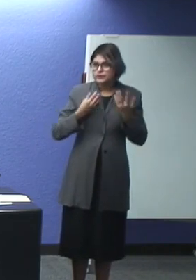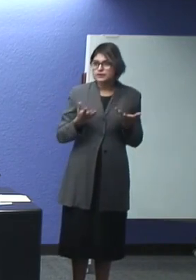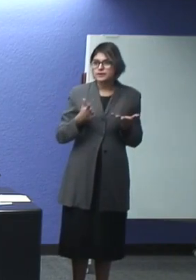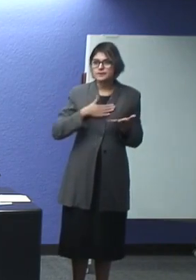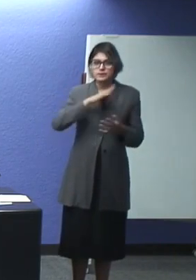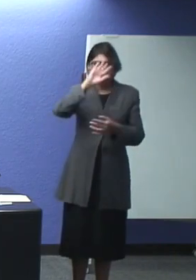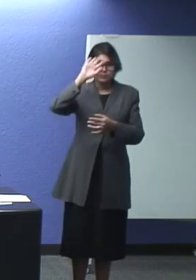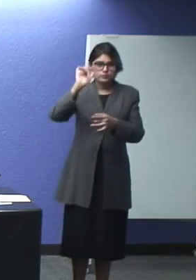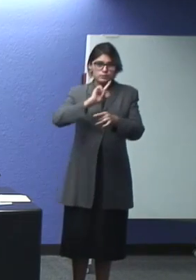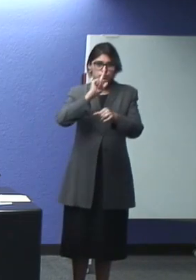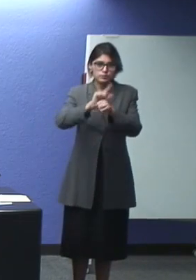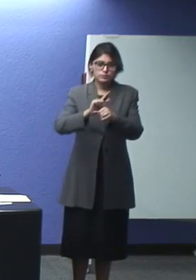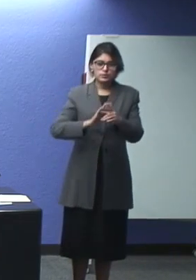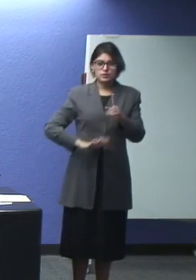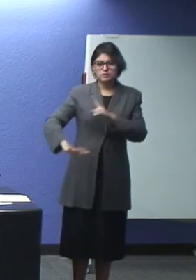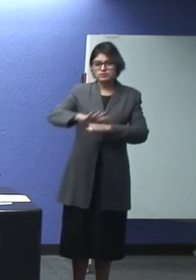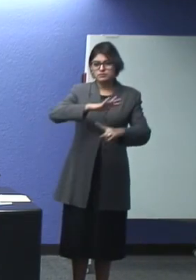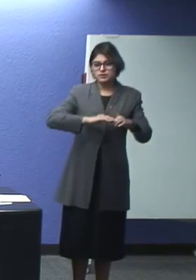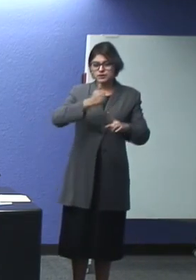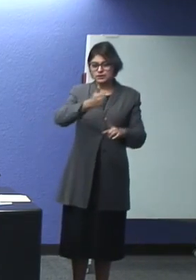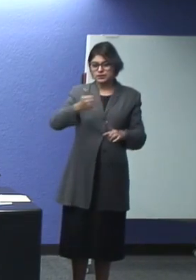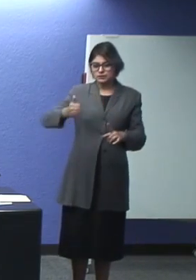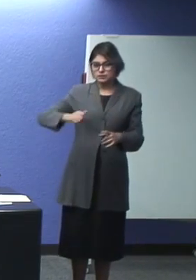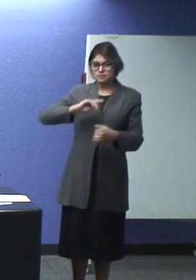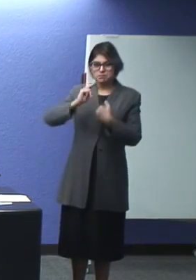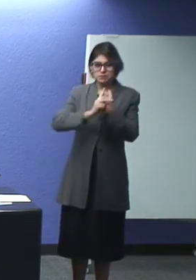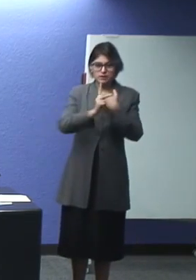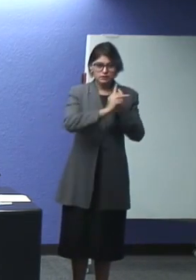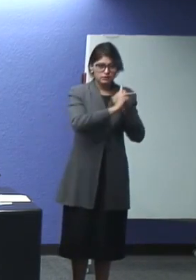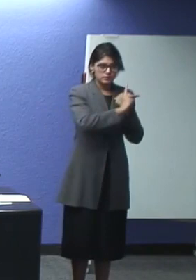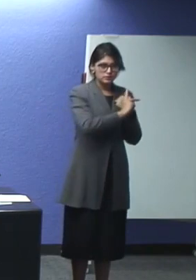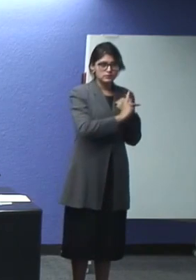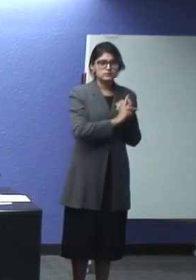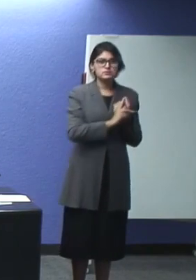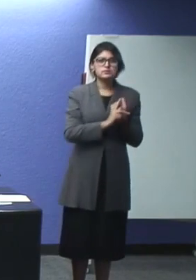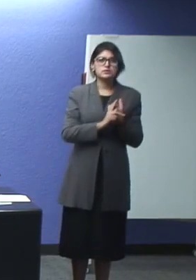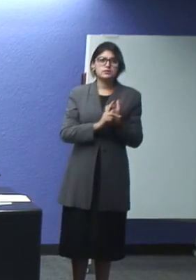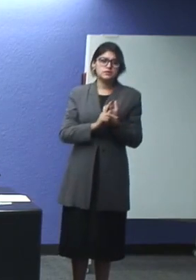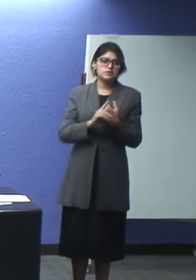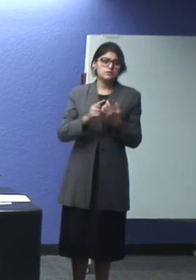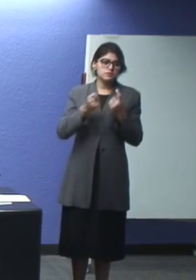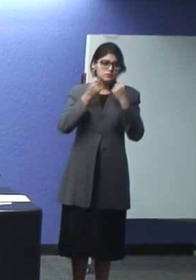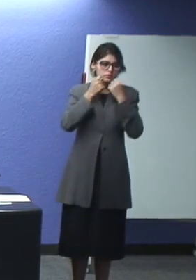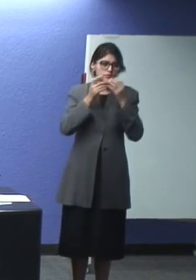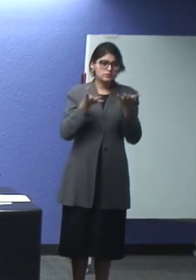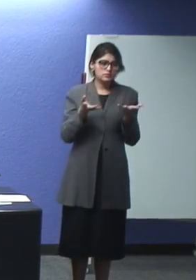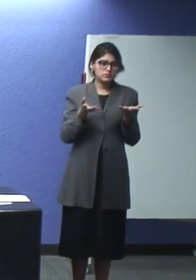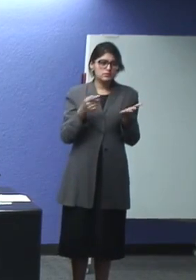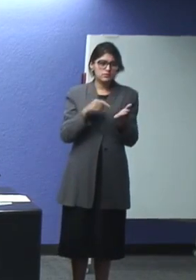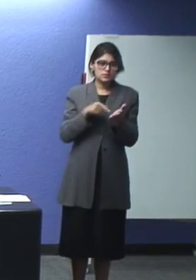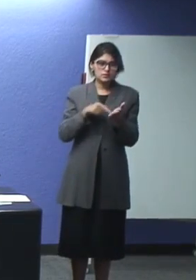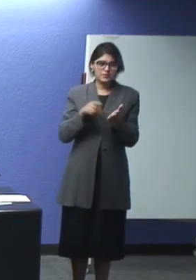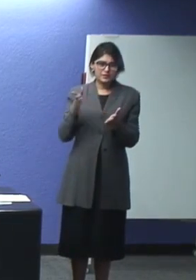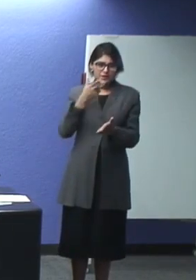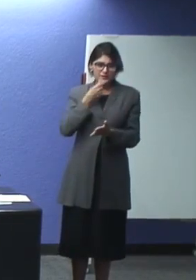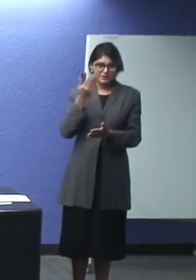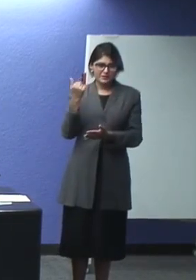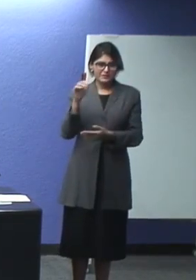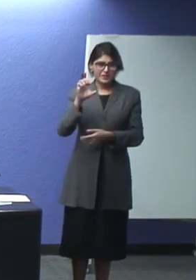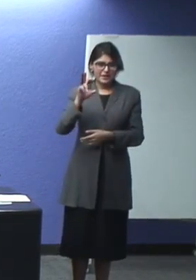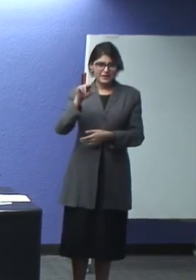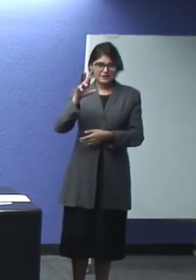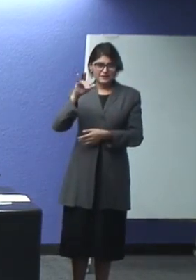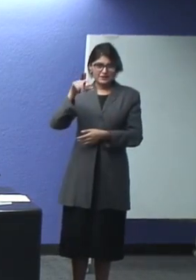contextos culturales y sociales muy particulares, cada país tendrá el suyo, pero por lo menos a nosotras, justo lo que dice Enrique, este tipo de espacios es